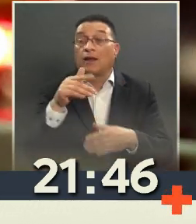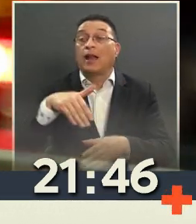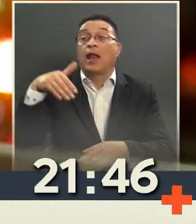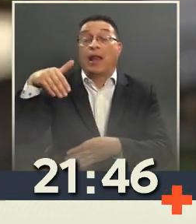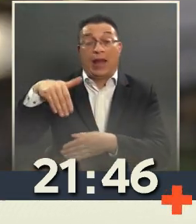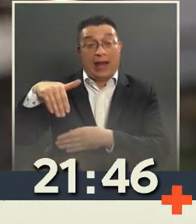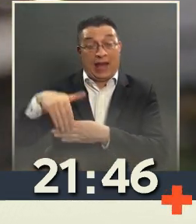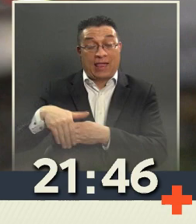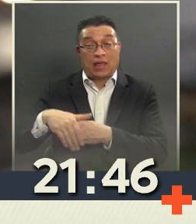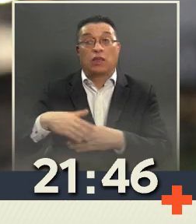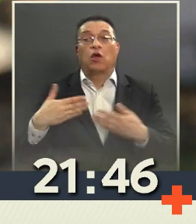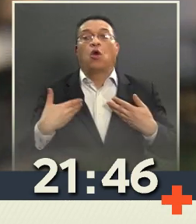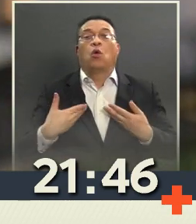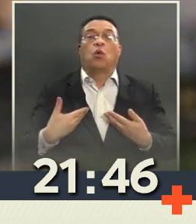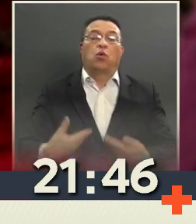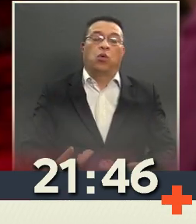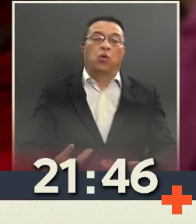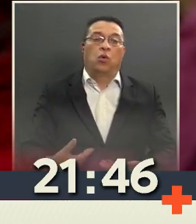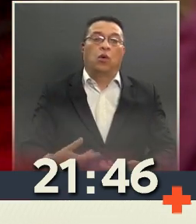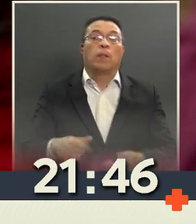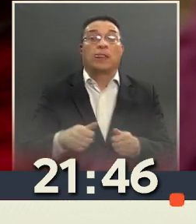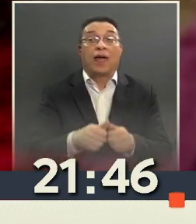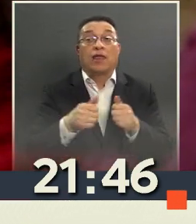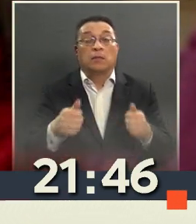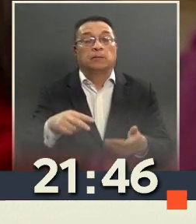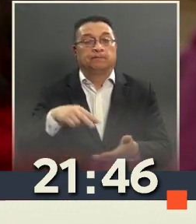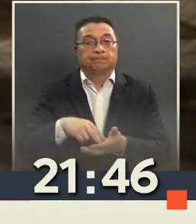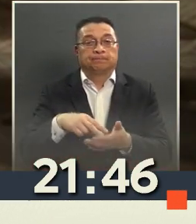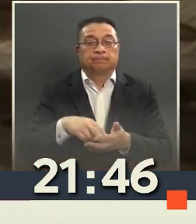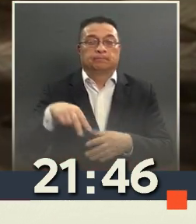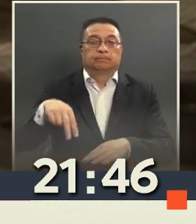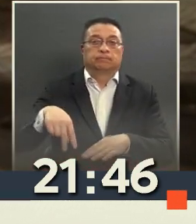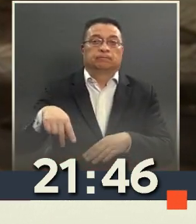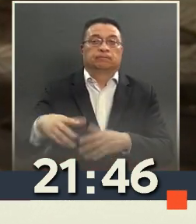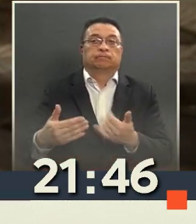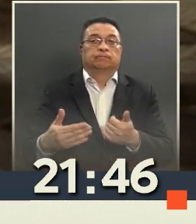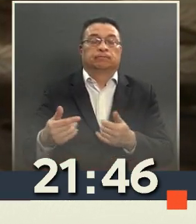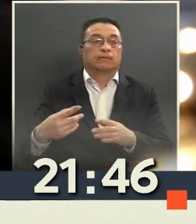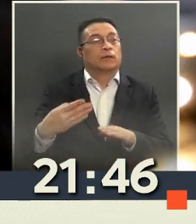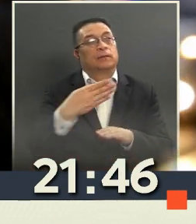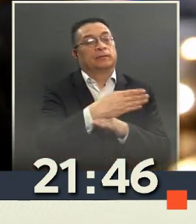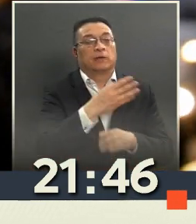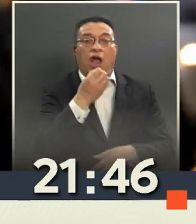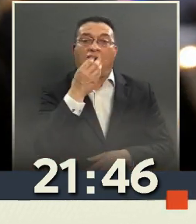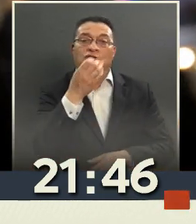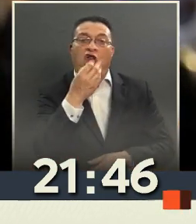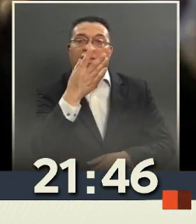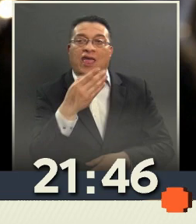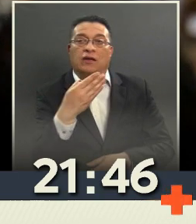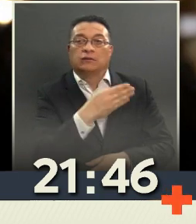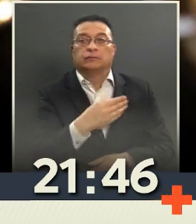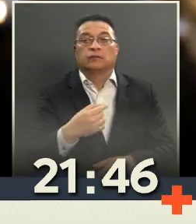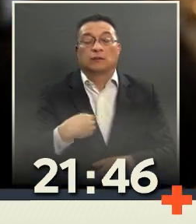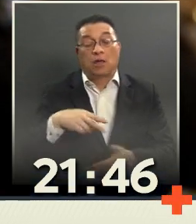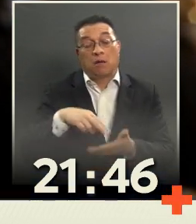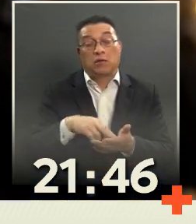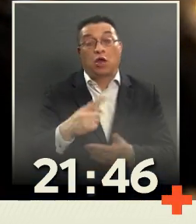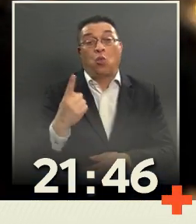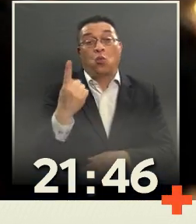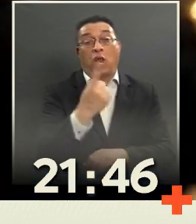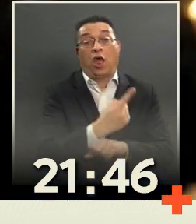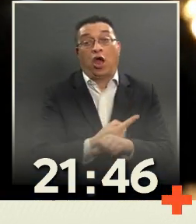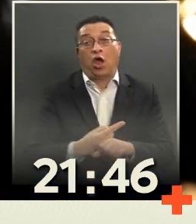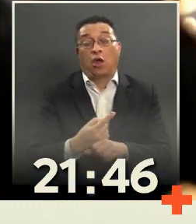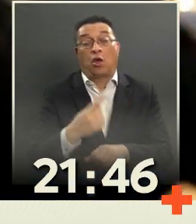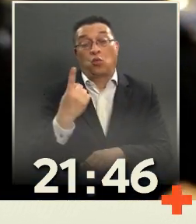en cansancio, sobre todo por la espera en el bandejón central para ir a la Florida. Espero una hora, hora